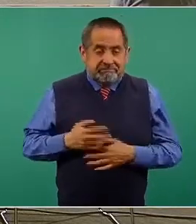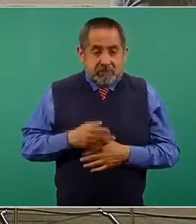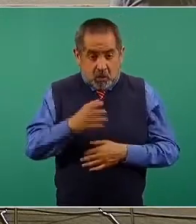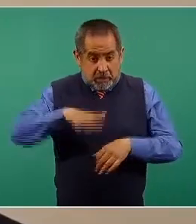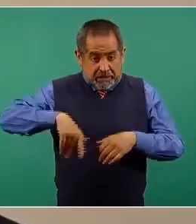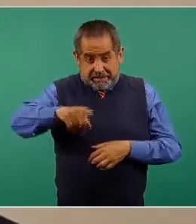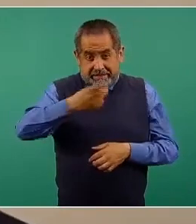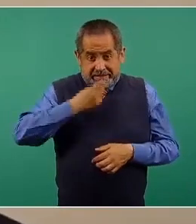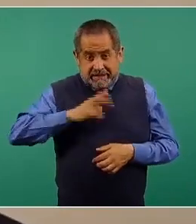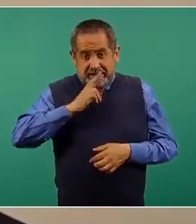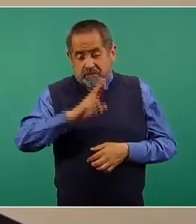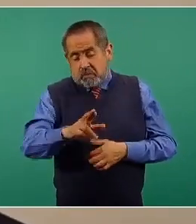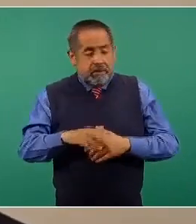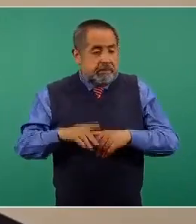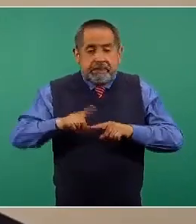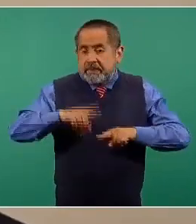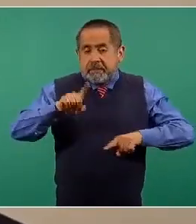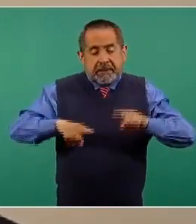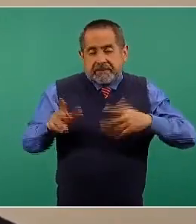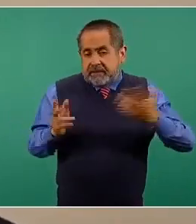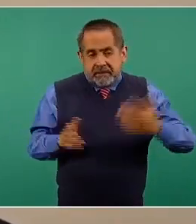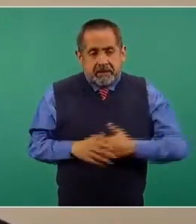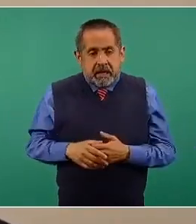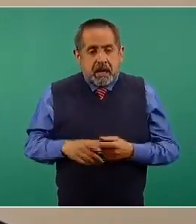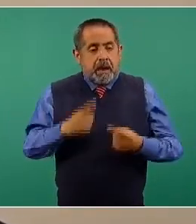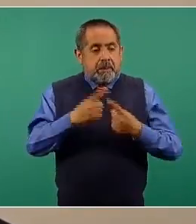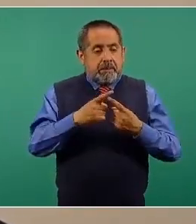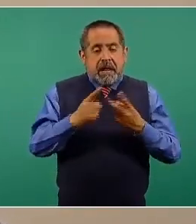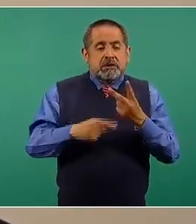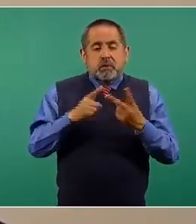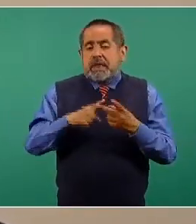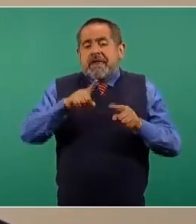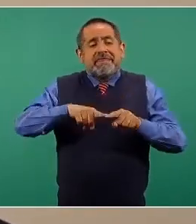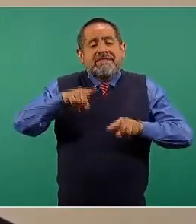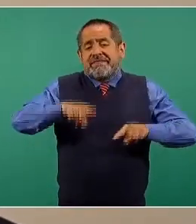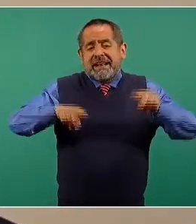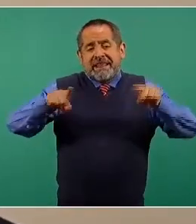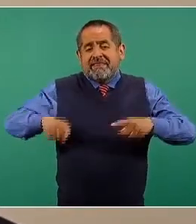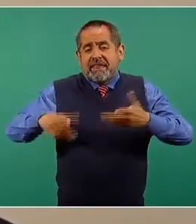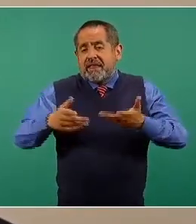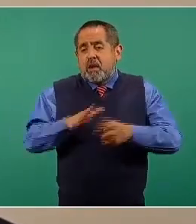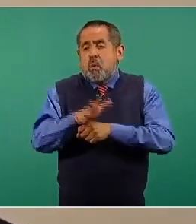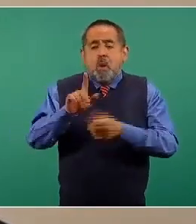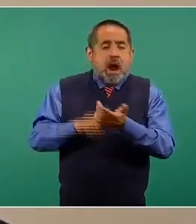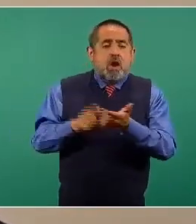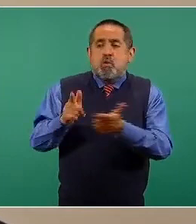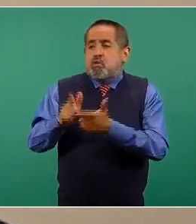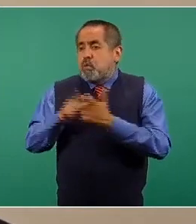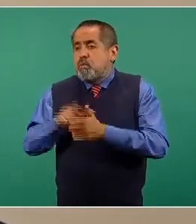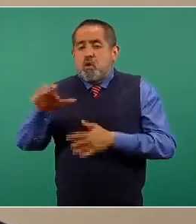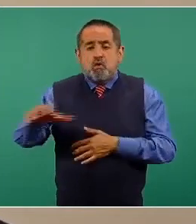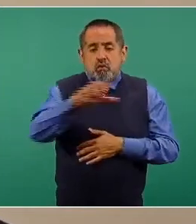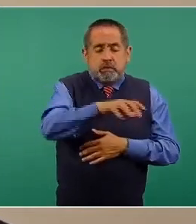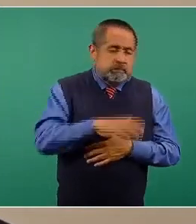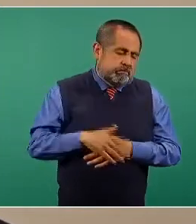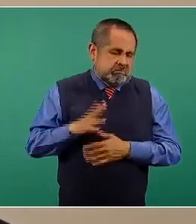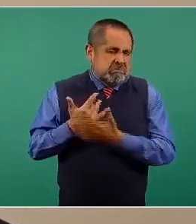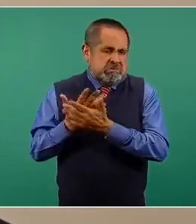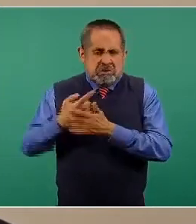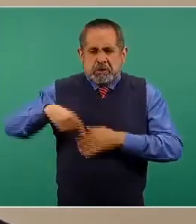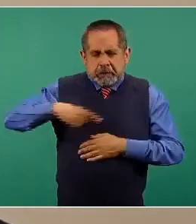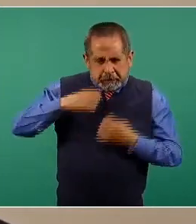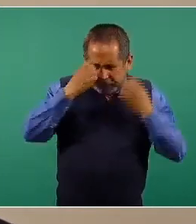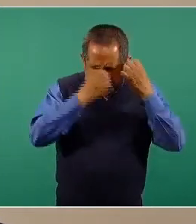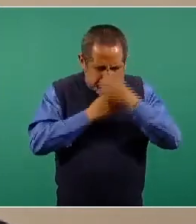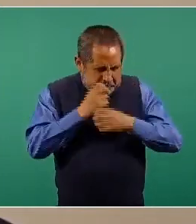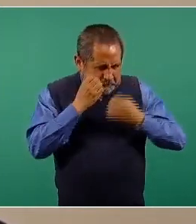la vacunación, primeras y segundas dosis, también varían dependiendo del grupo poblacional. Vamos a estar, obviamente,